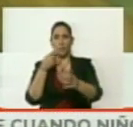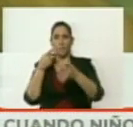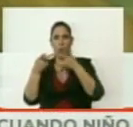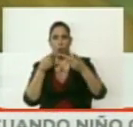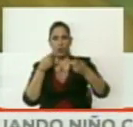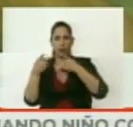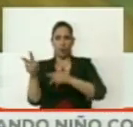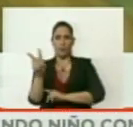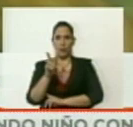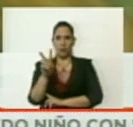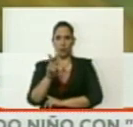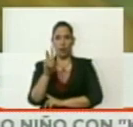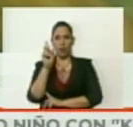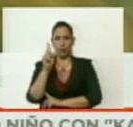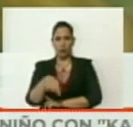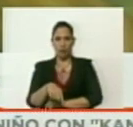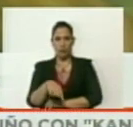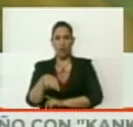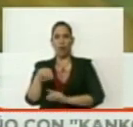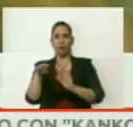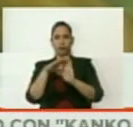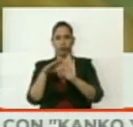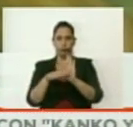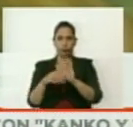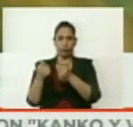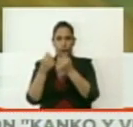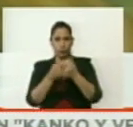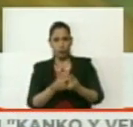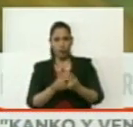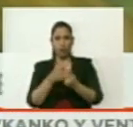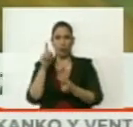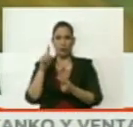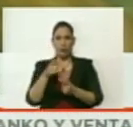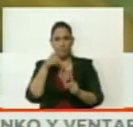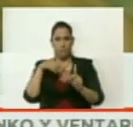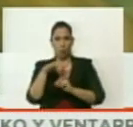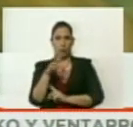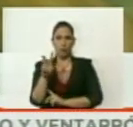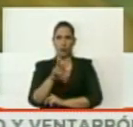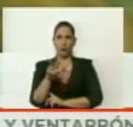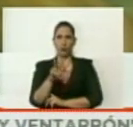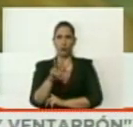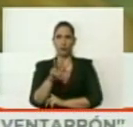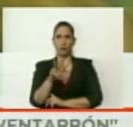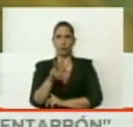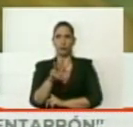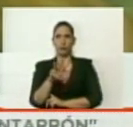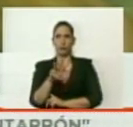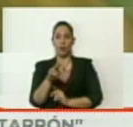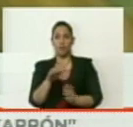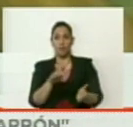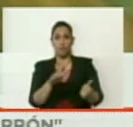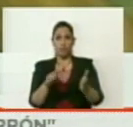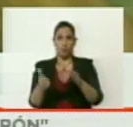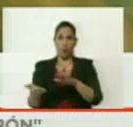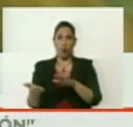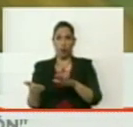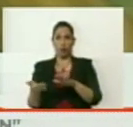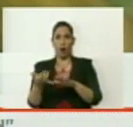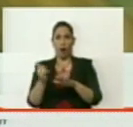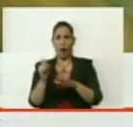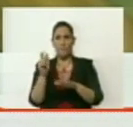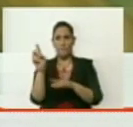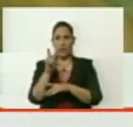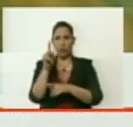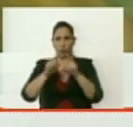políticamente a Venezuela, pero también sus activos y sobre todo al pueblo de Venezuela, que ha muerto. Hay venezolanos que han